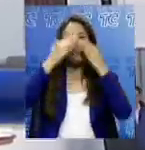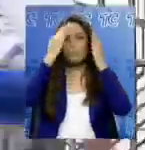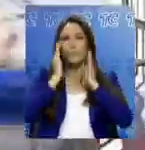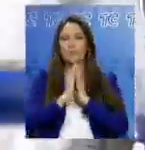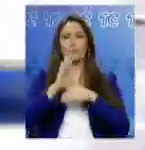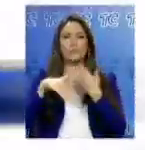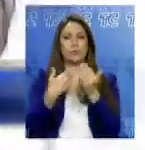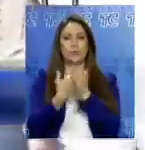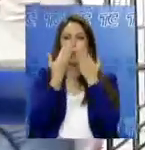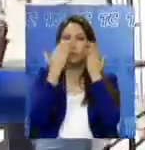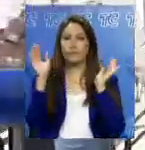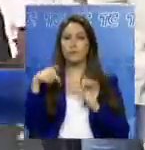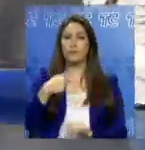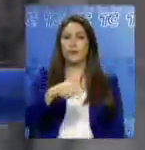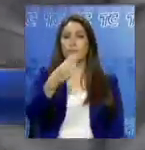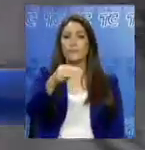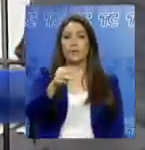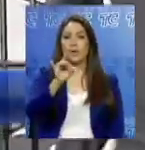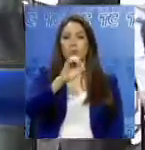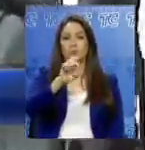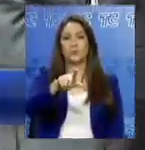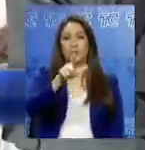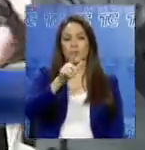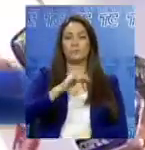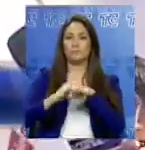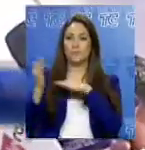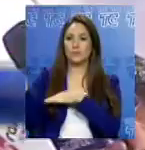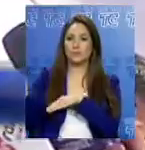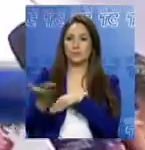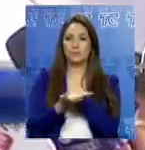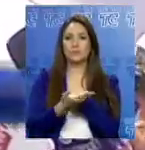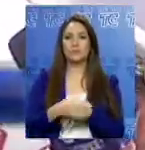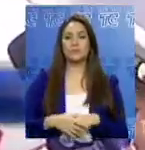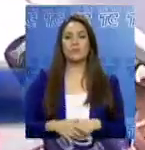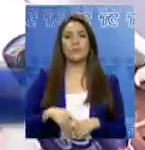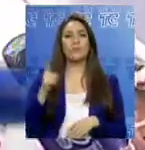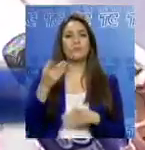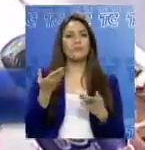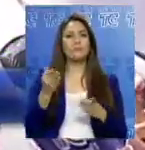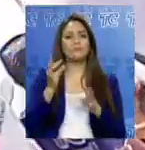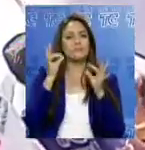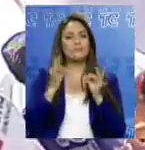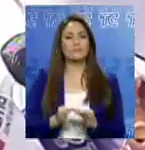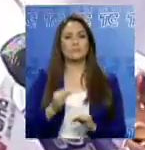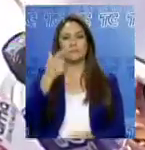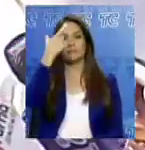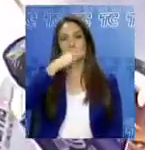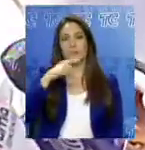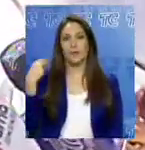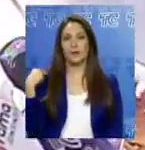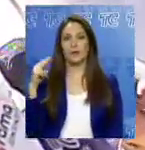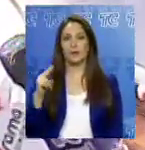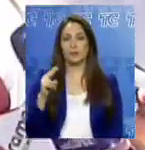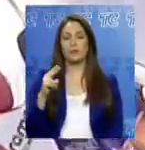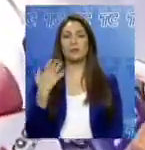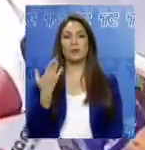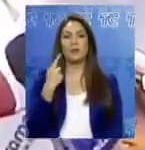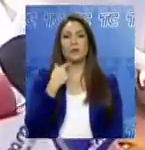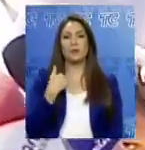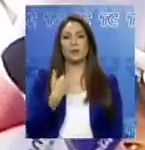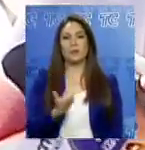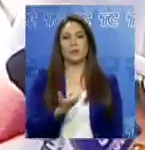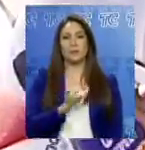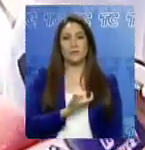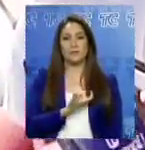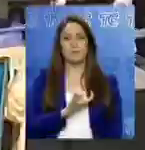completamente habilitados para el miércoles 8 de julio. El Campo Mariano será destinado exclusivamente para los religiosos que ingresarán con una credencial